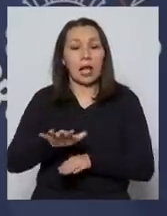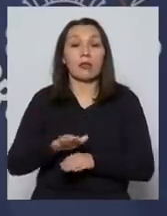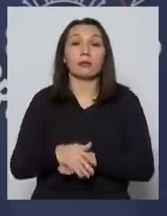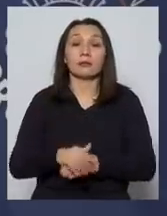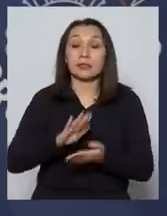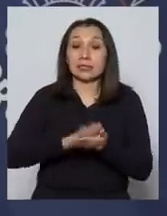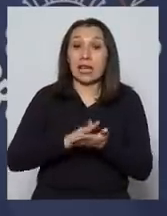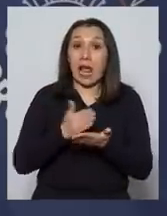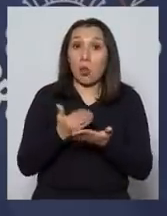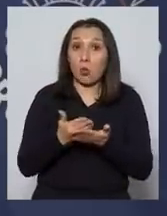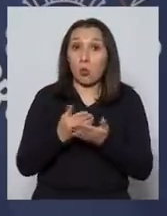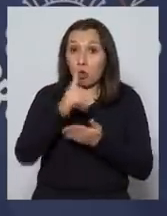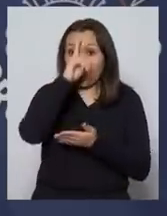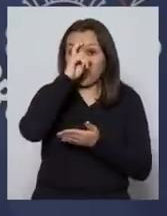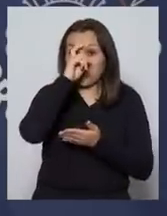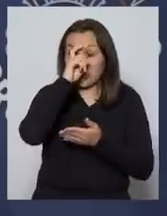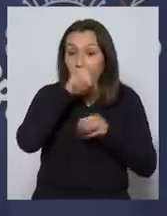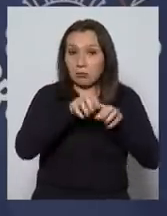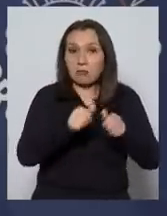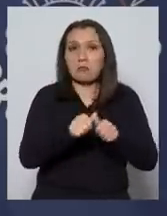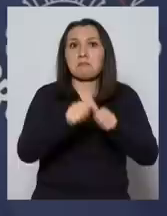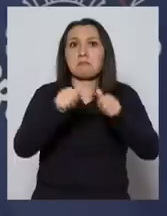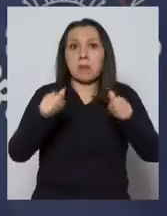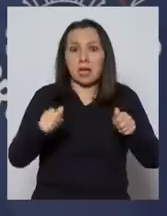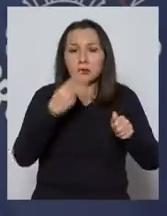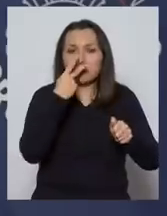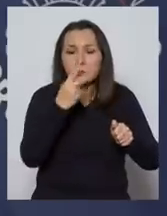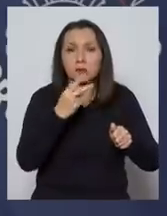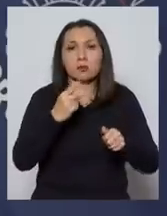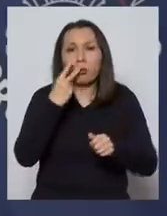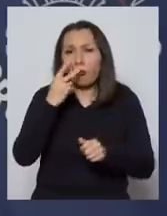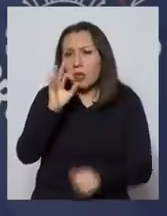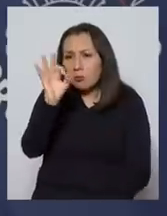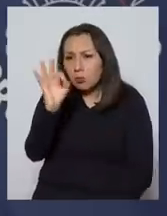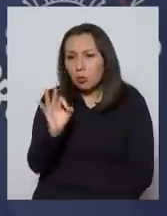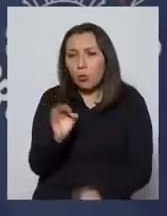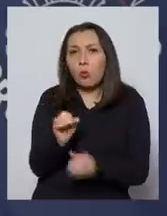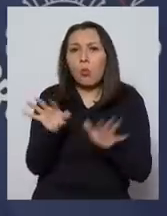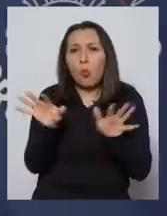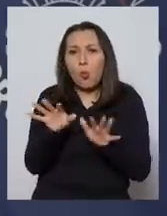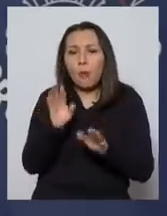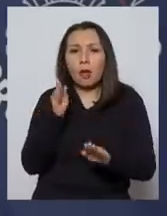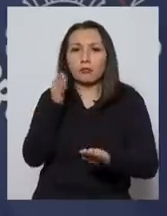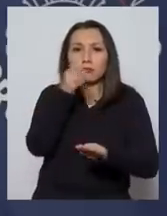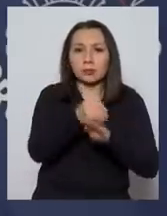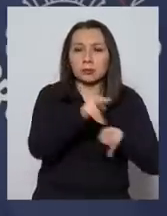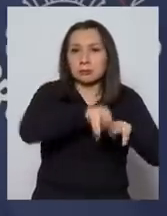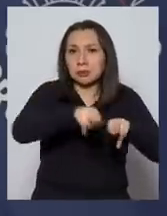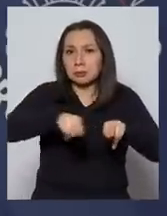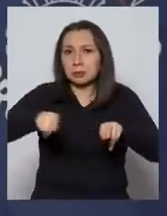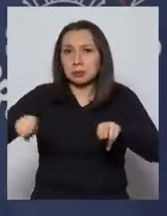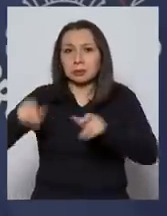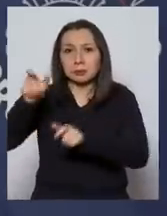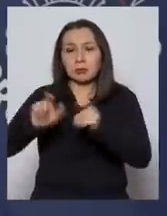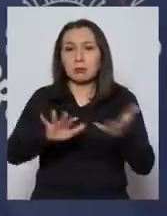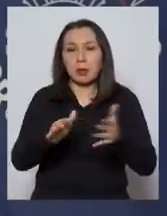de salud va creciendo día a día. Cuando nosotros vemos los porcentajes de ocupación, que al día de ayer se encuentran en